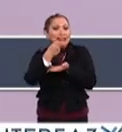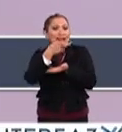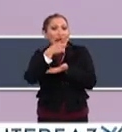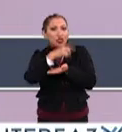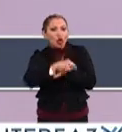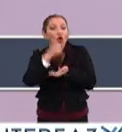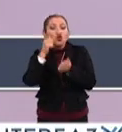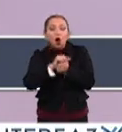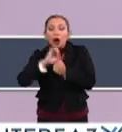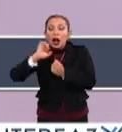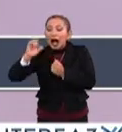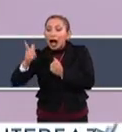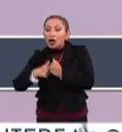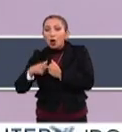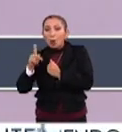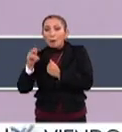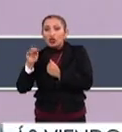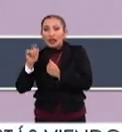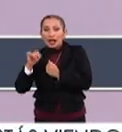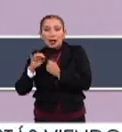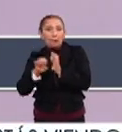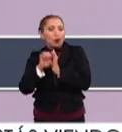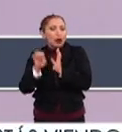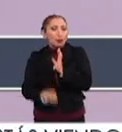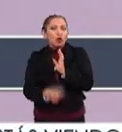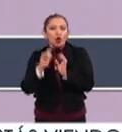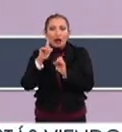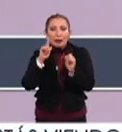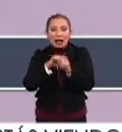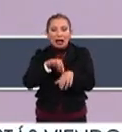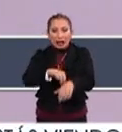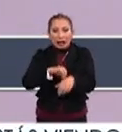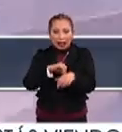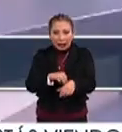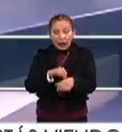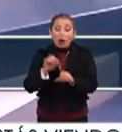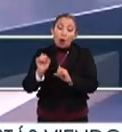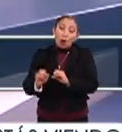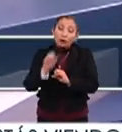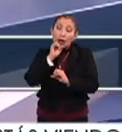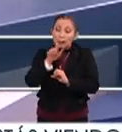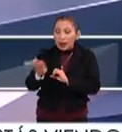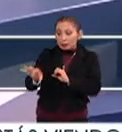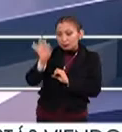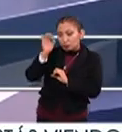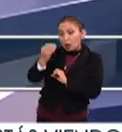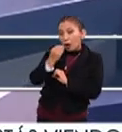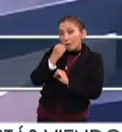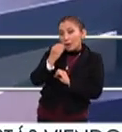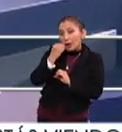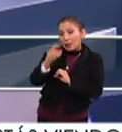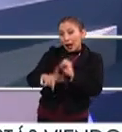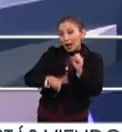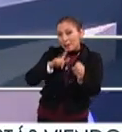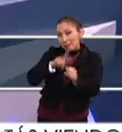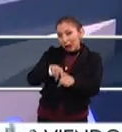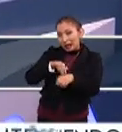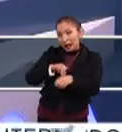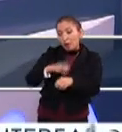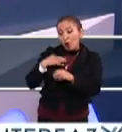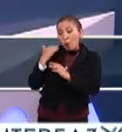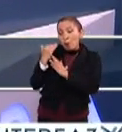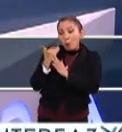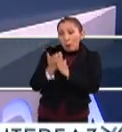sea con alguna fuente de proteína, ¿no? De alimentos de origen animal. Y también es importante seleccionar alimentos de origen animal que sean de